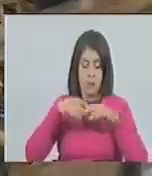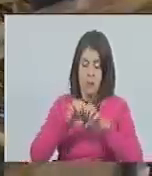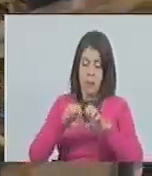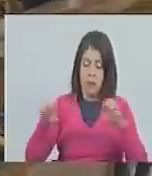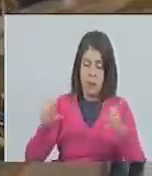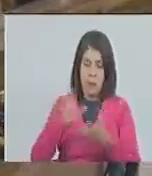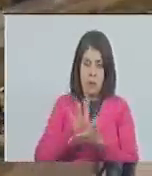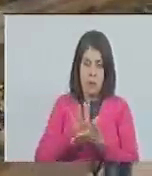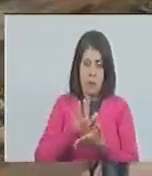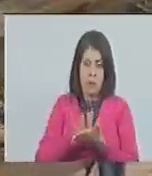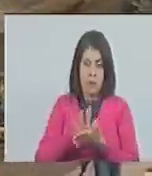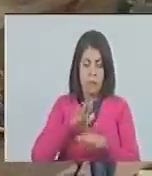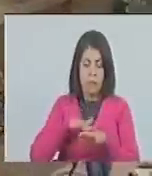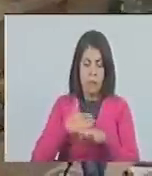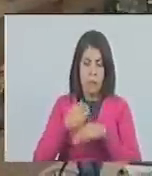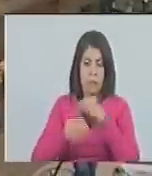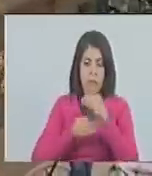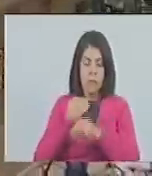decentes o más